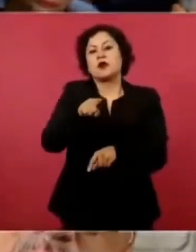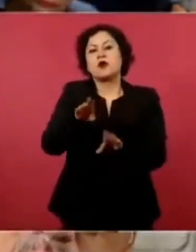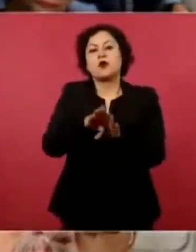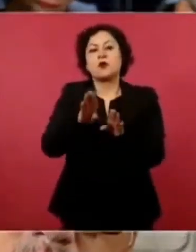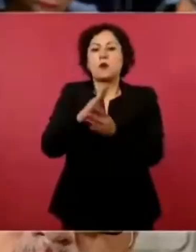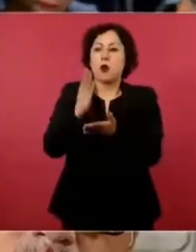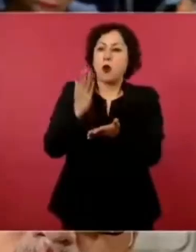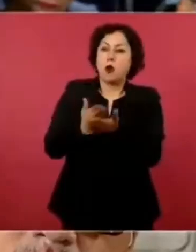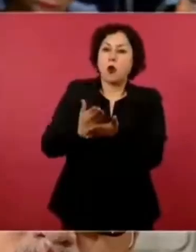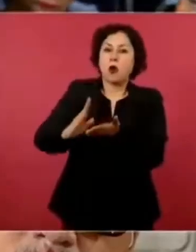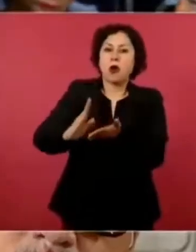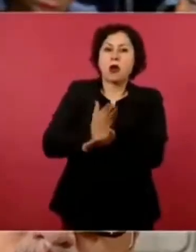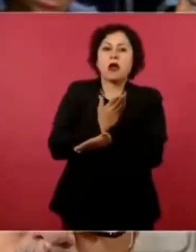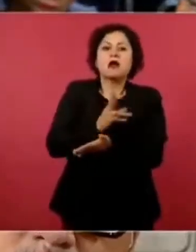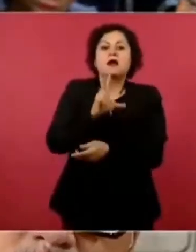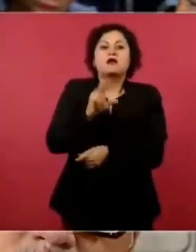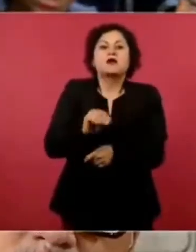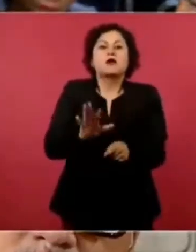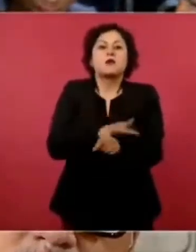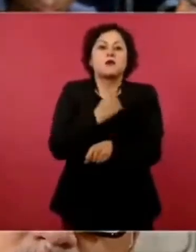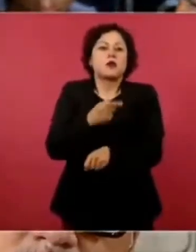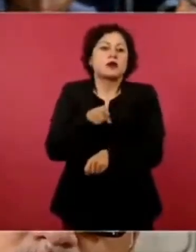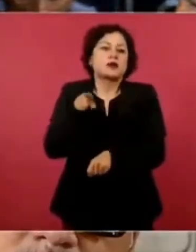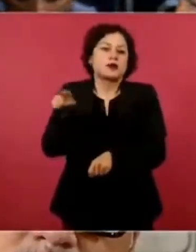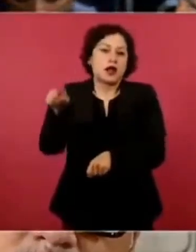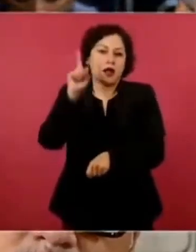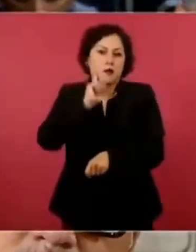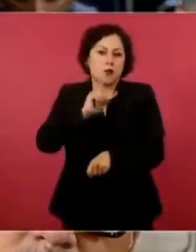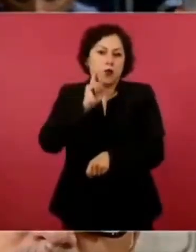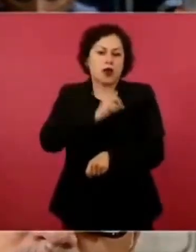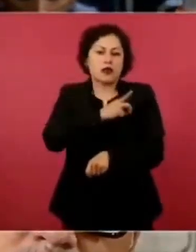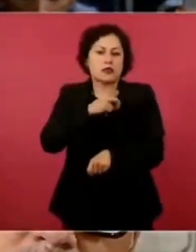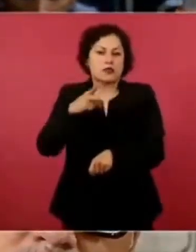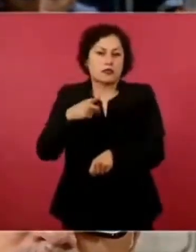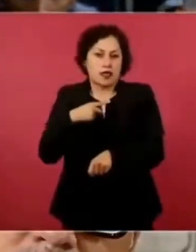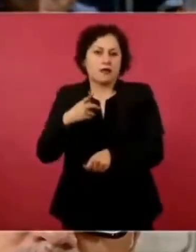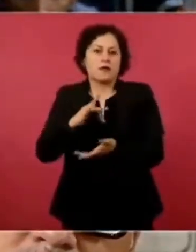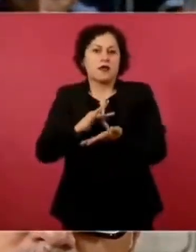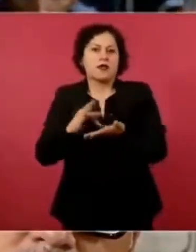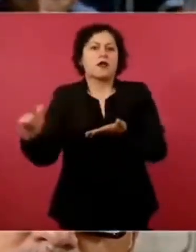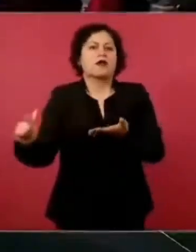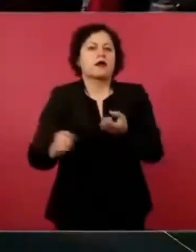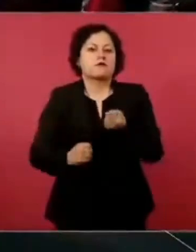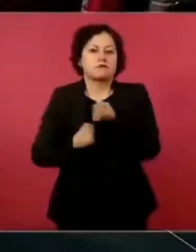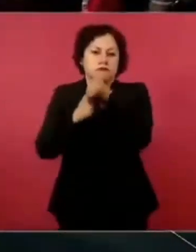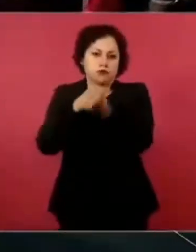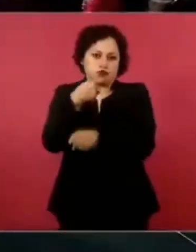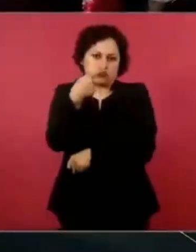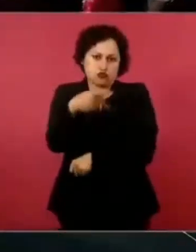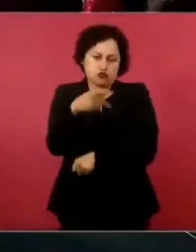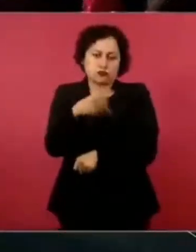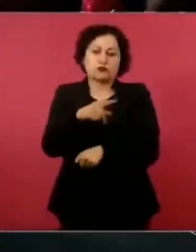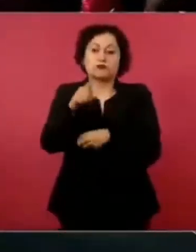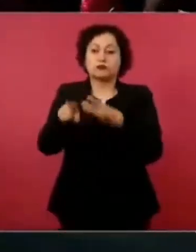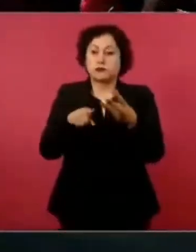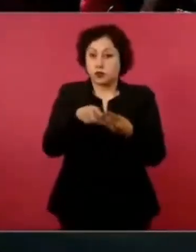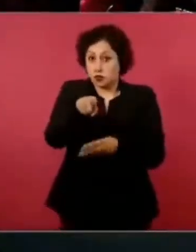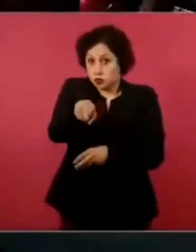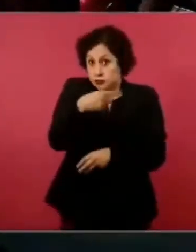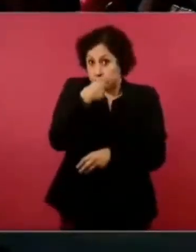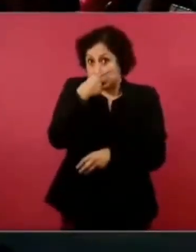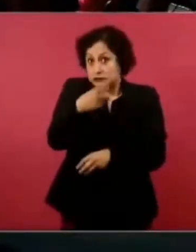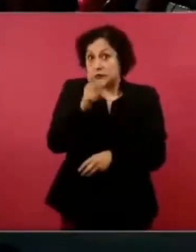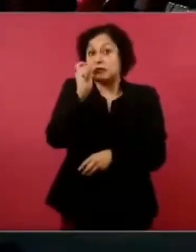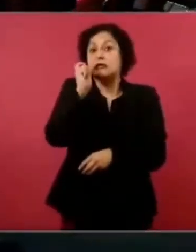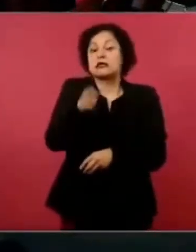usted porque sería pintarla con el pueblo de México, que pues la llevó al triunfo electoral. También usted, bueno, pues ha dicho que se deslinda de la